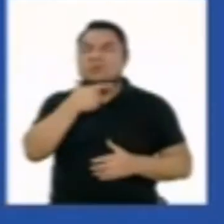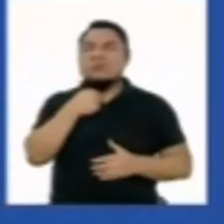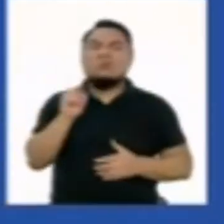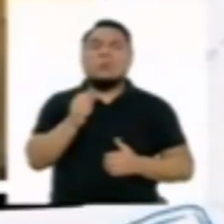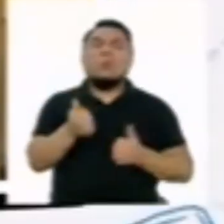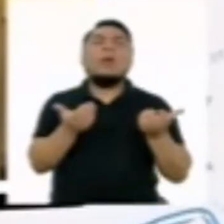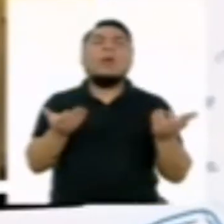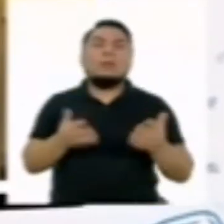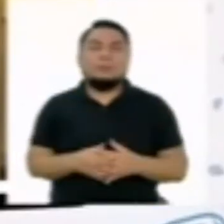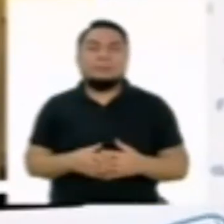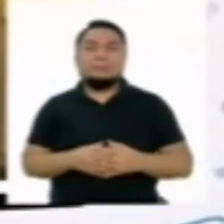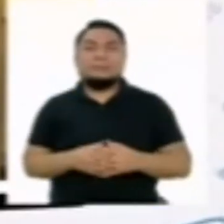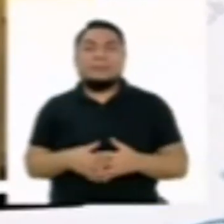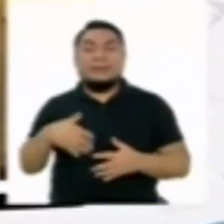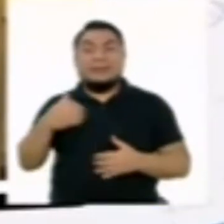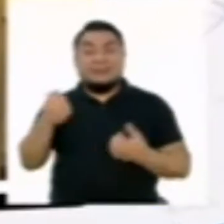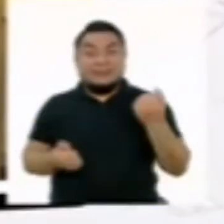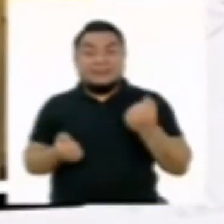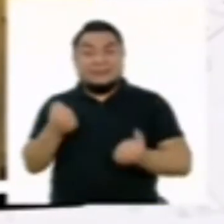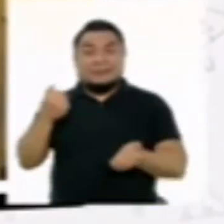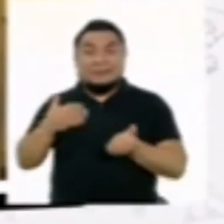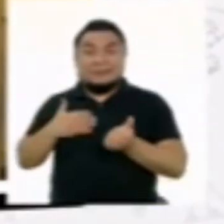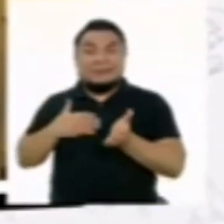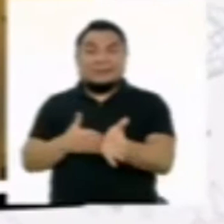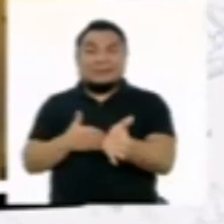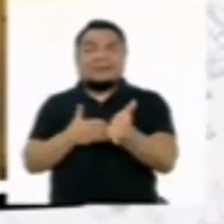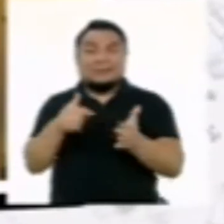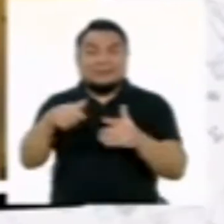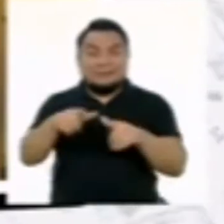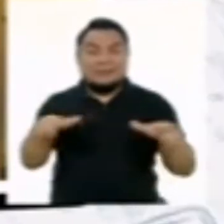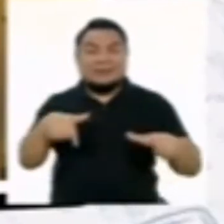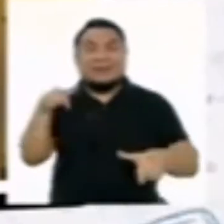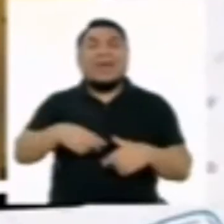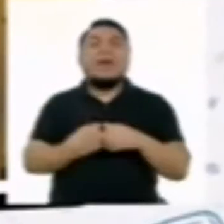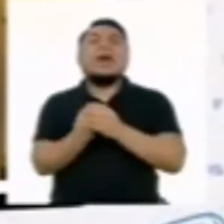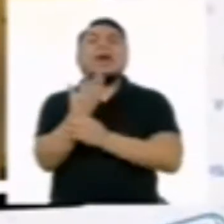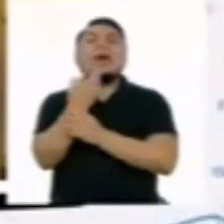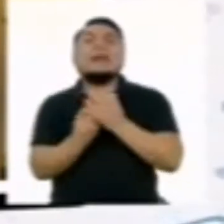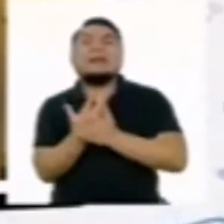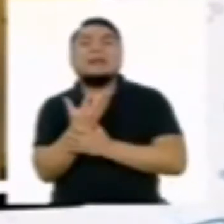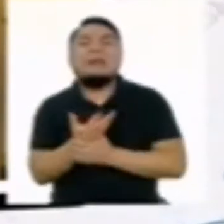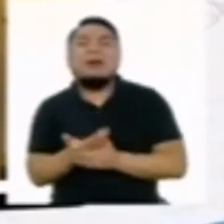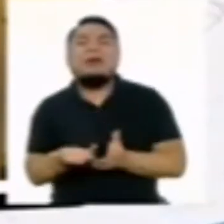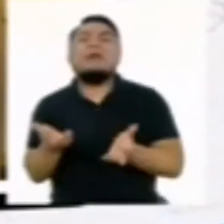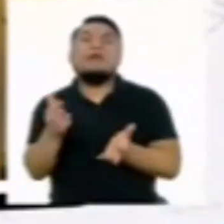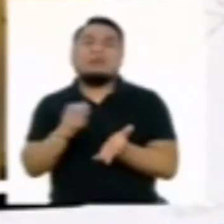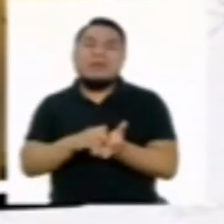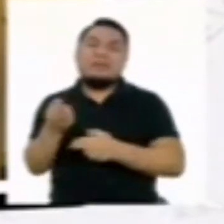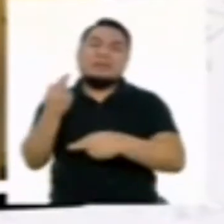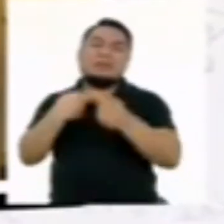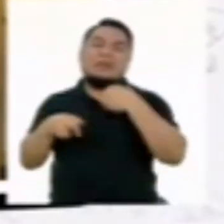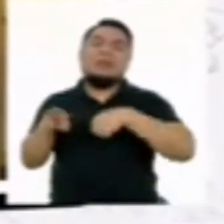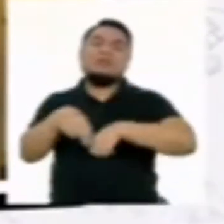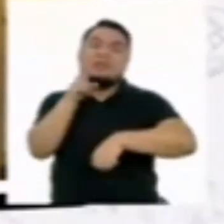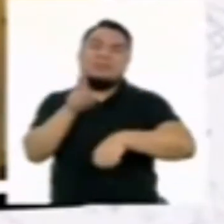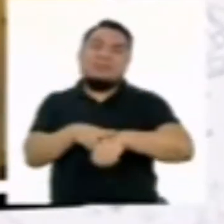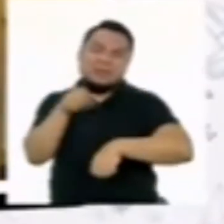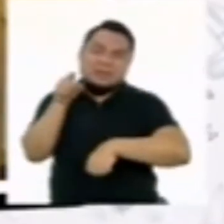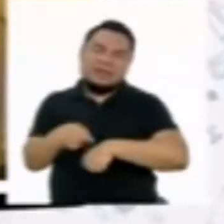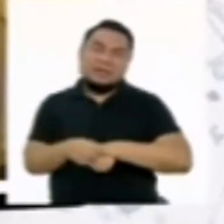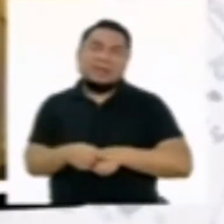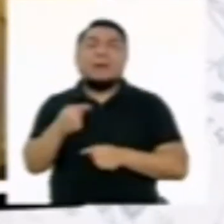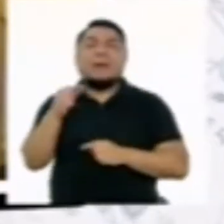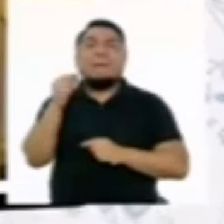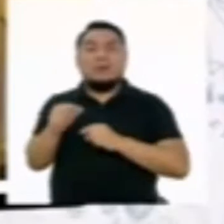él? El tráfico vehicular en la ciudad de Arequipa está volviendo a la normalidad, pero